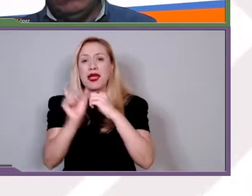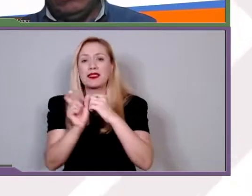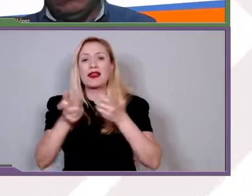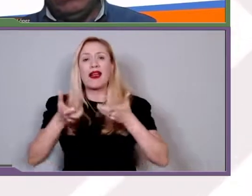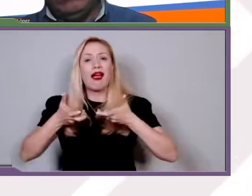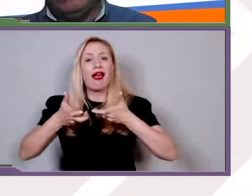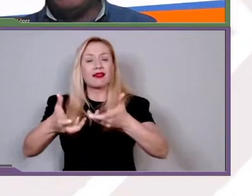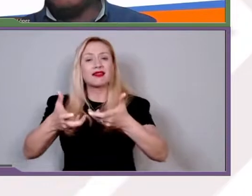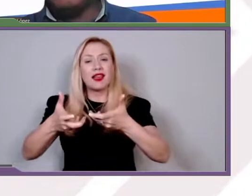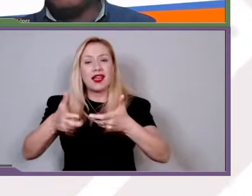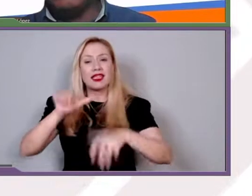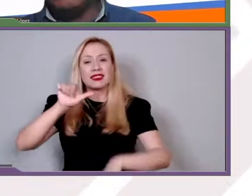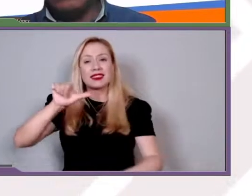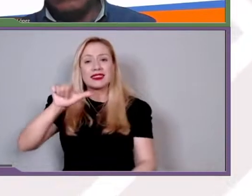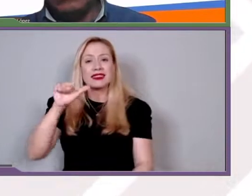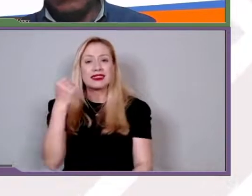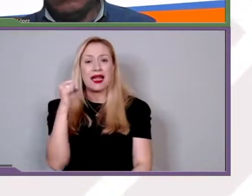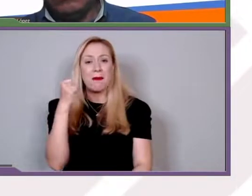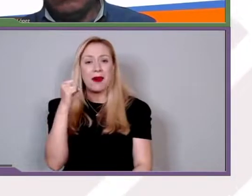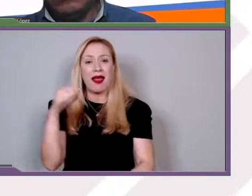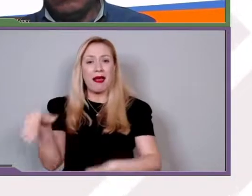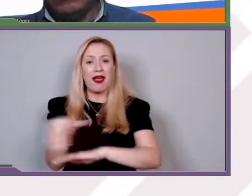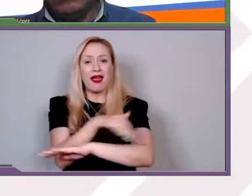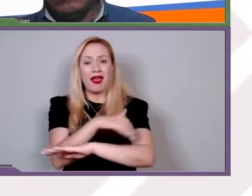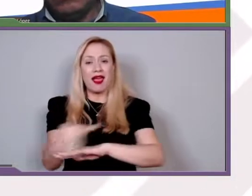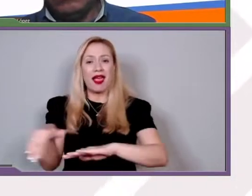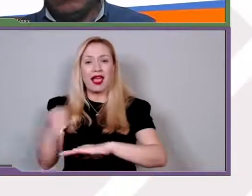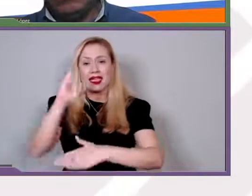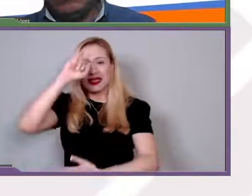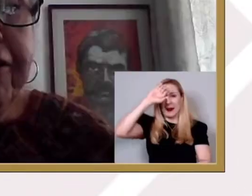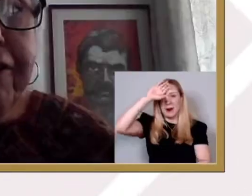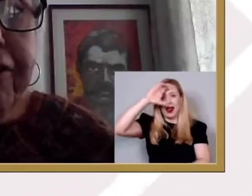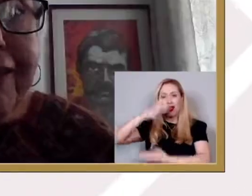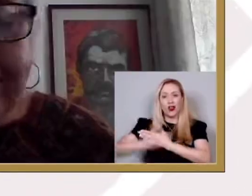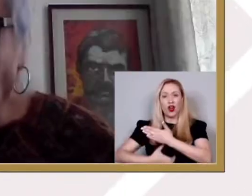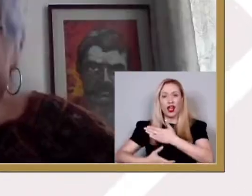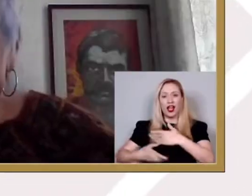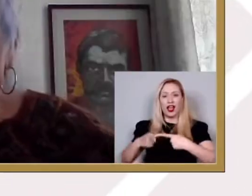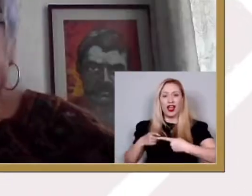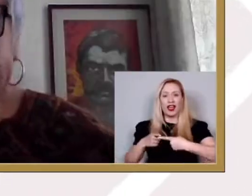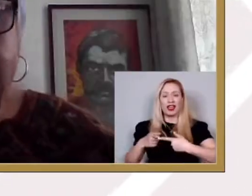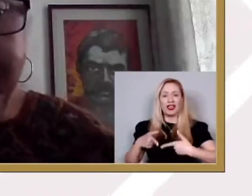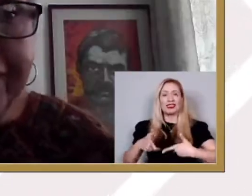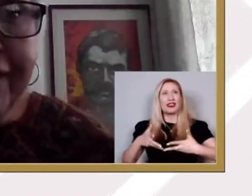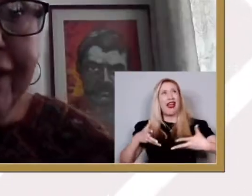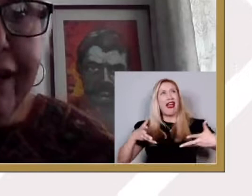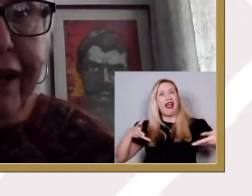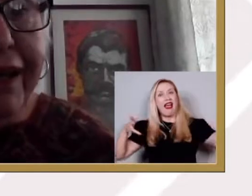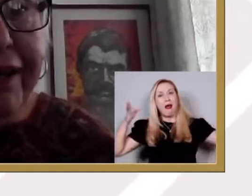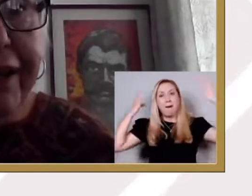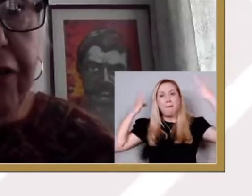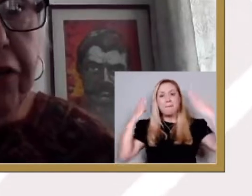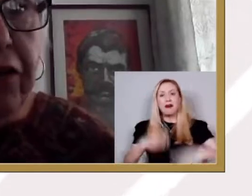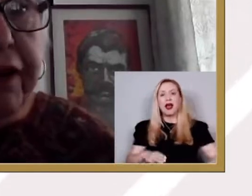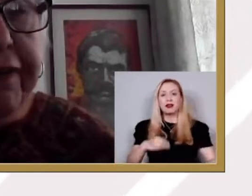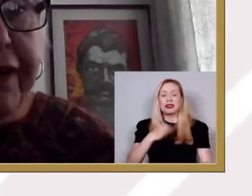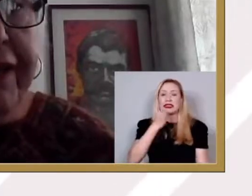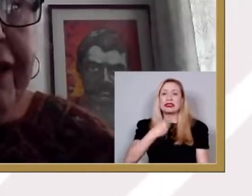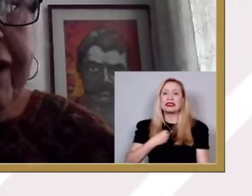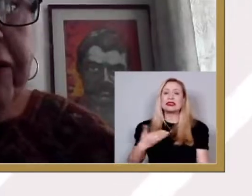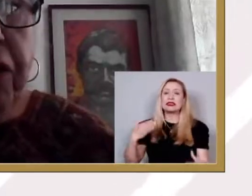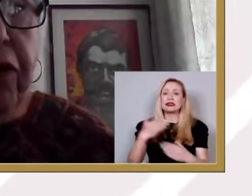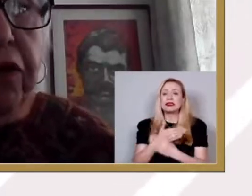de 16 de septiembre e Isabel la Católica. Entonces, todas esas cuestiones que parecen que no,